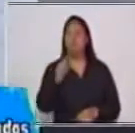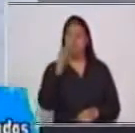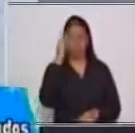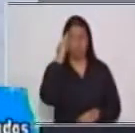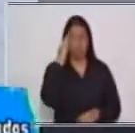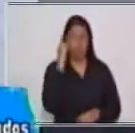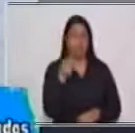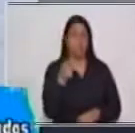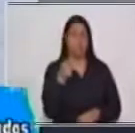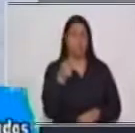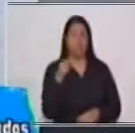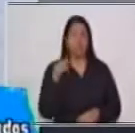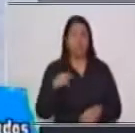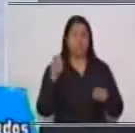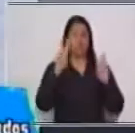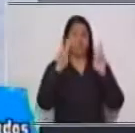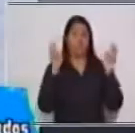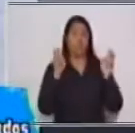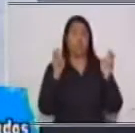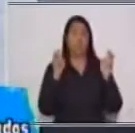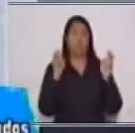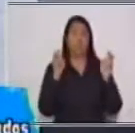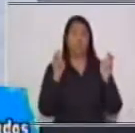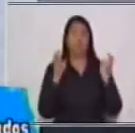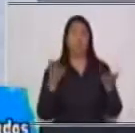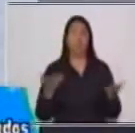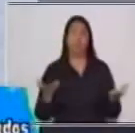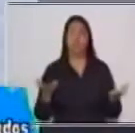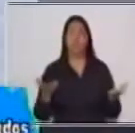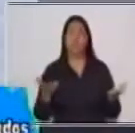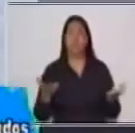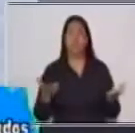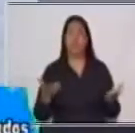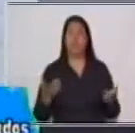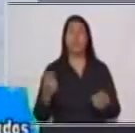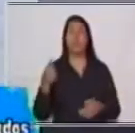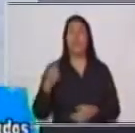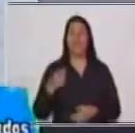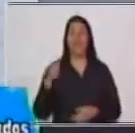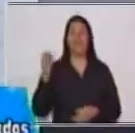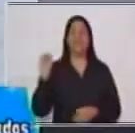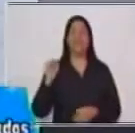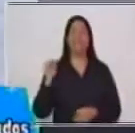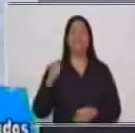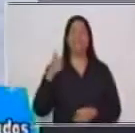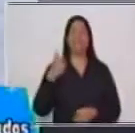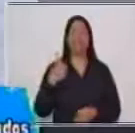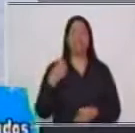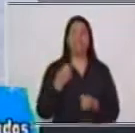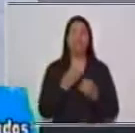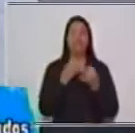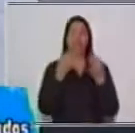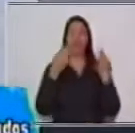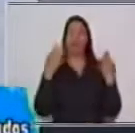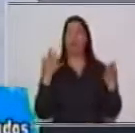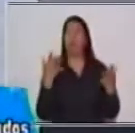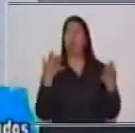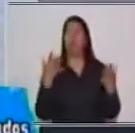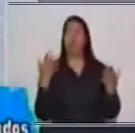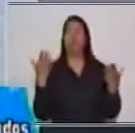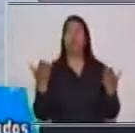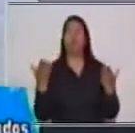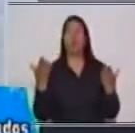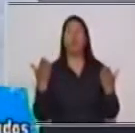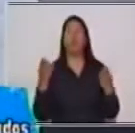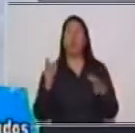recordemos, este tema también se puede aplicar acá. Muy bien, cuando hay un número atrás del punto decimal, ¿cuántos espacios corre